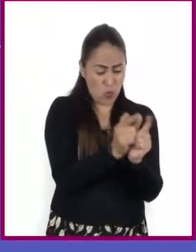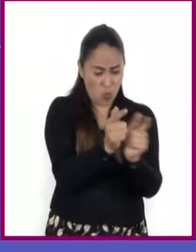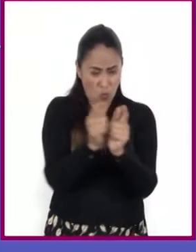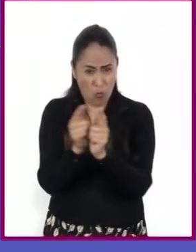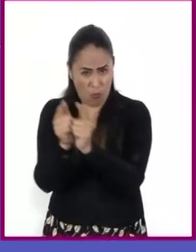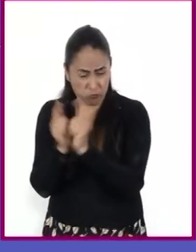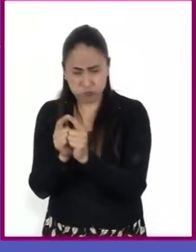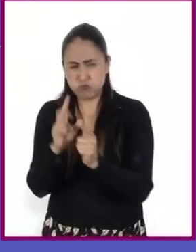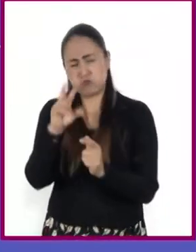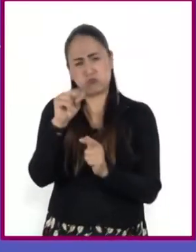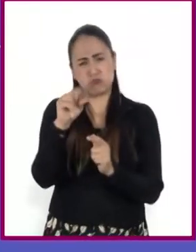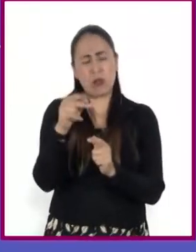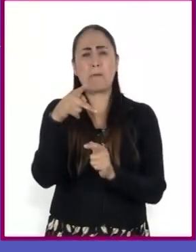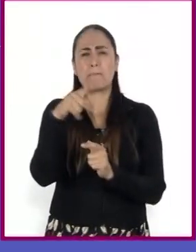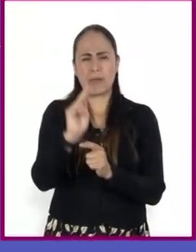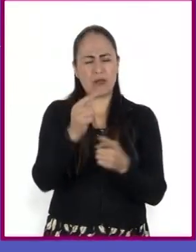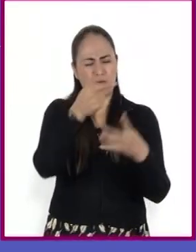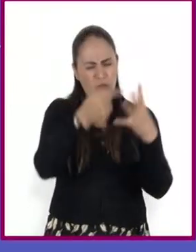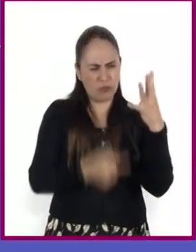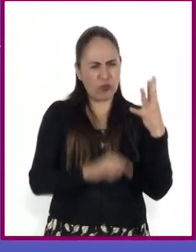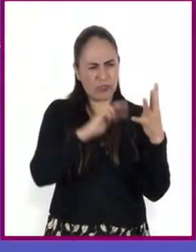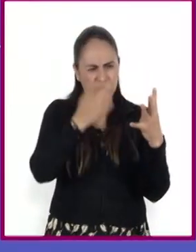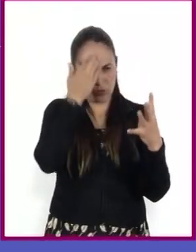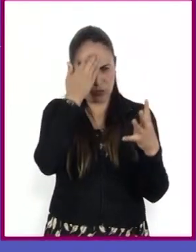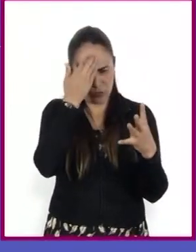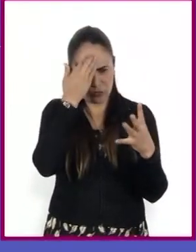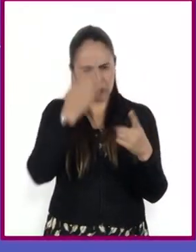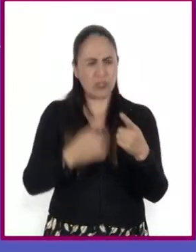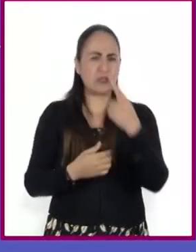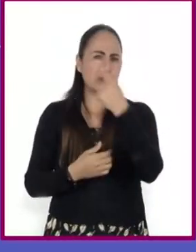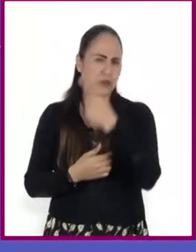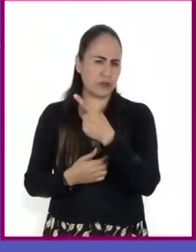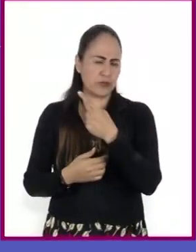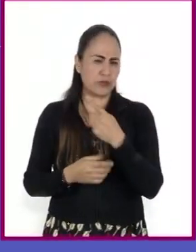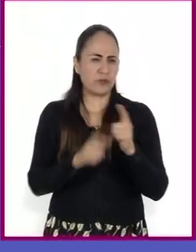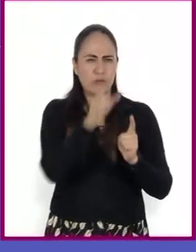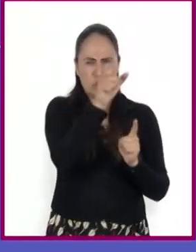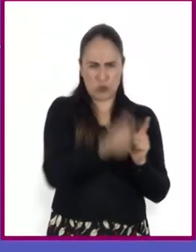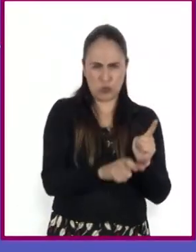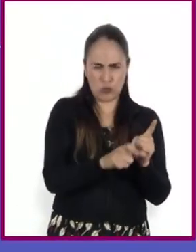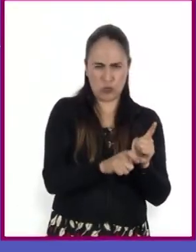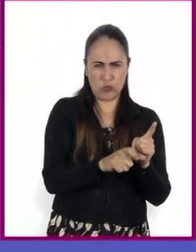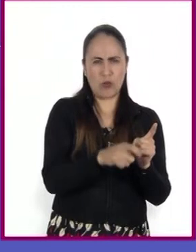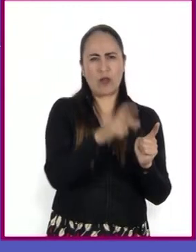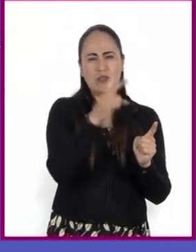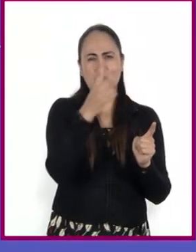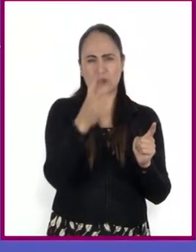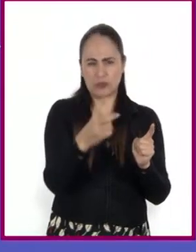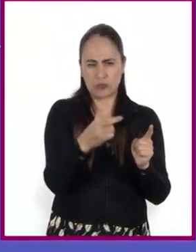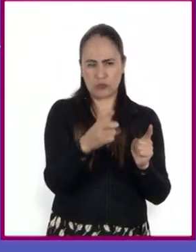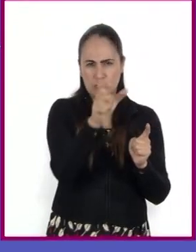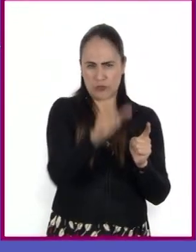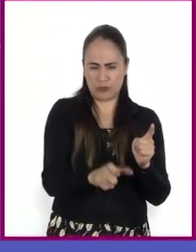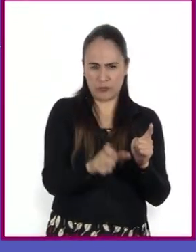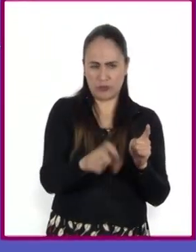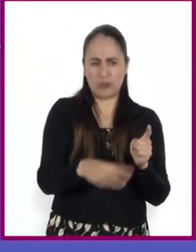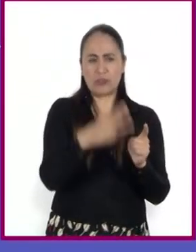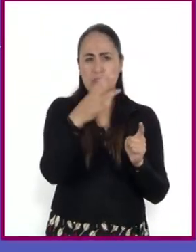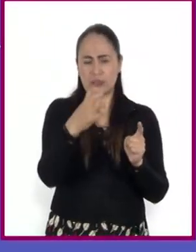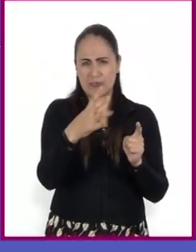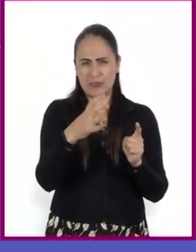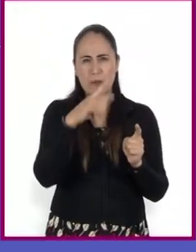de forma tradicional se reconocen sustantivos, adjetivos, verbos,